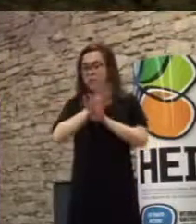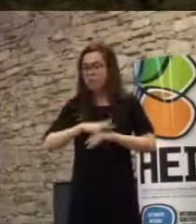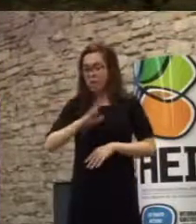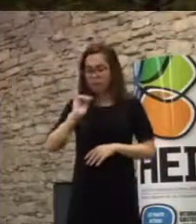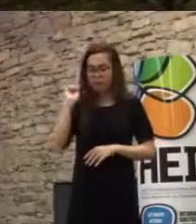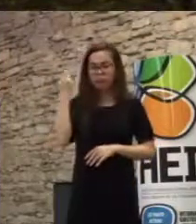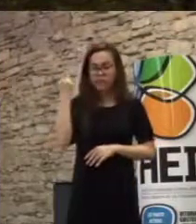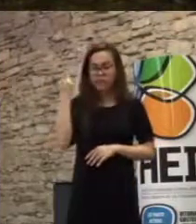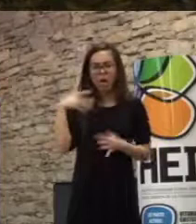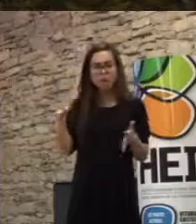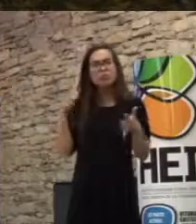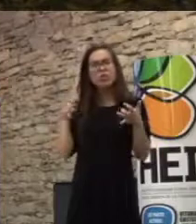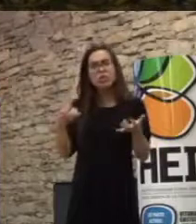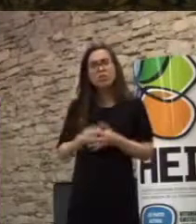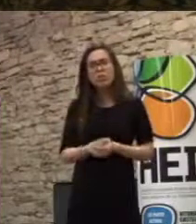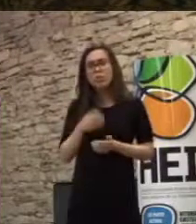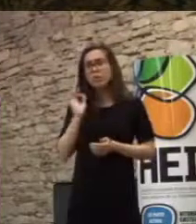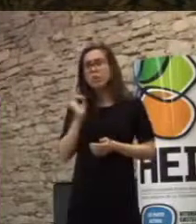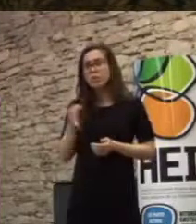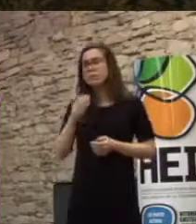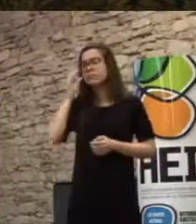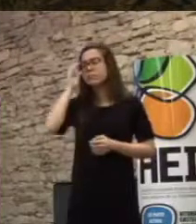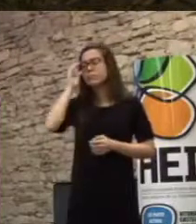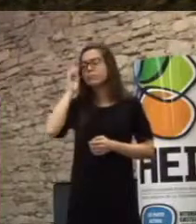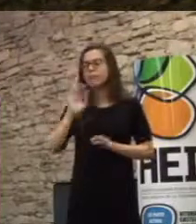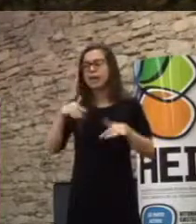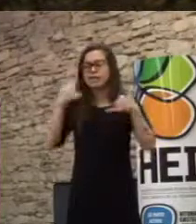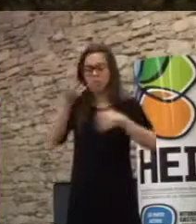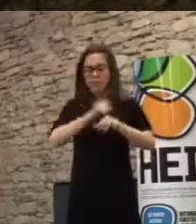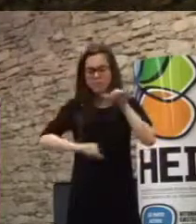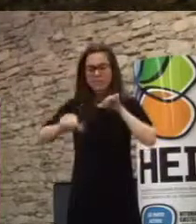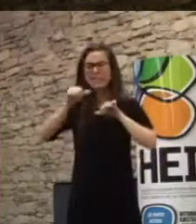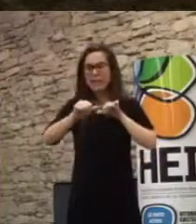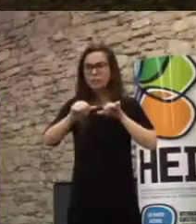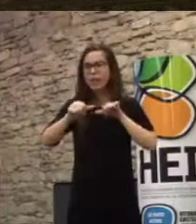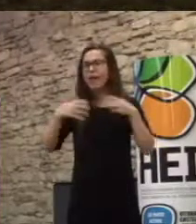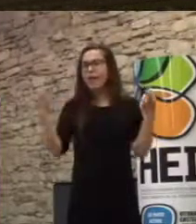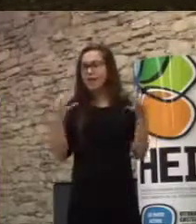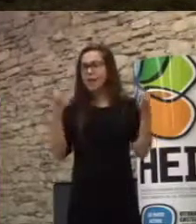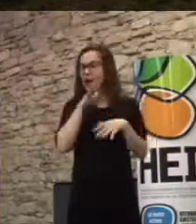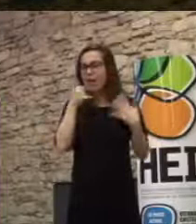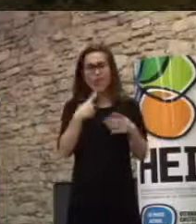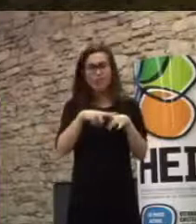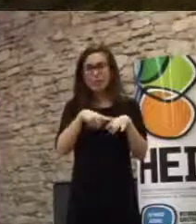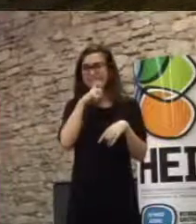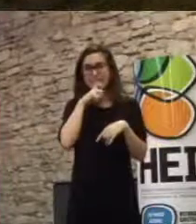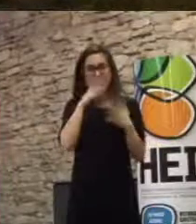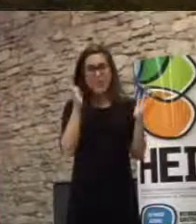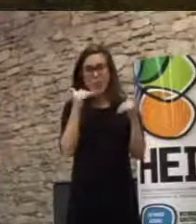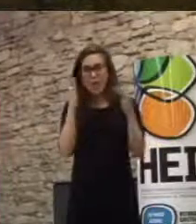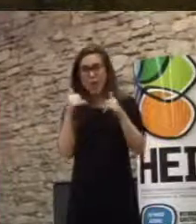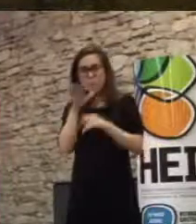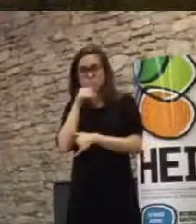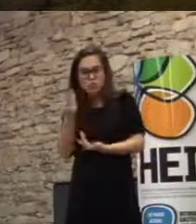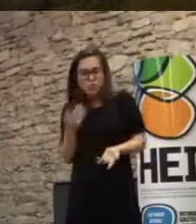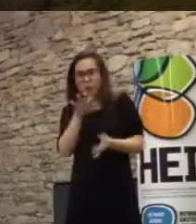conseguido se logró correcto por lo tanto a partir de ahora mi invitación es que ya no existen cosas difíciles porque al final las vas a hacer